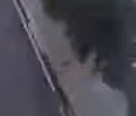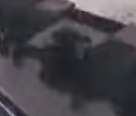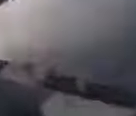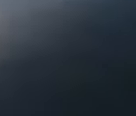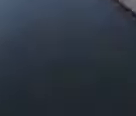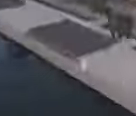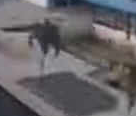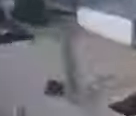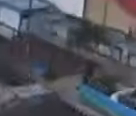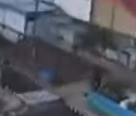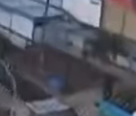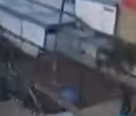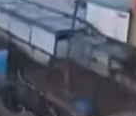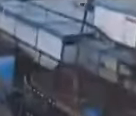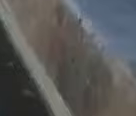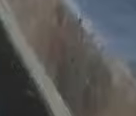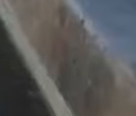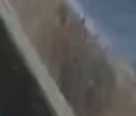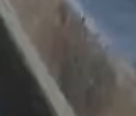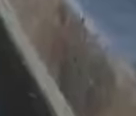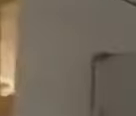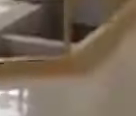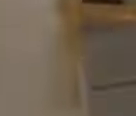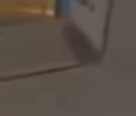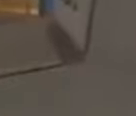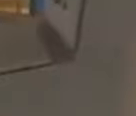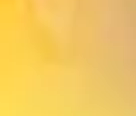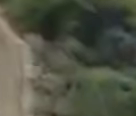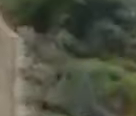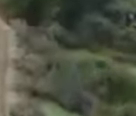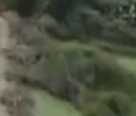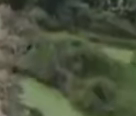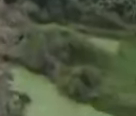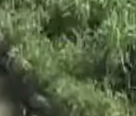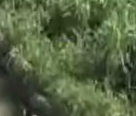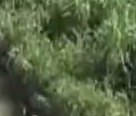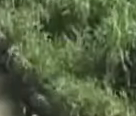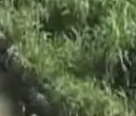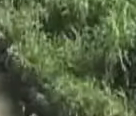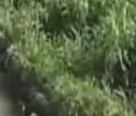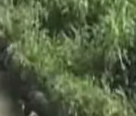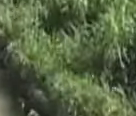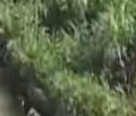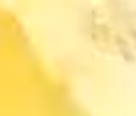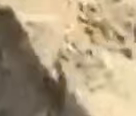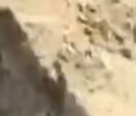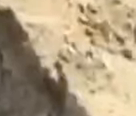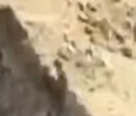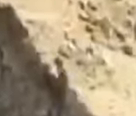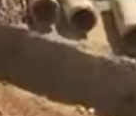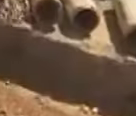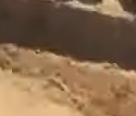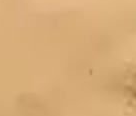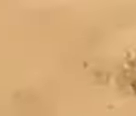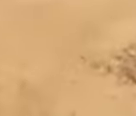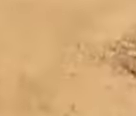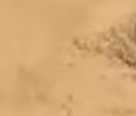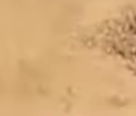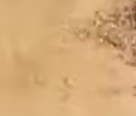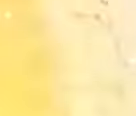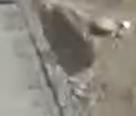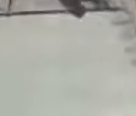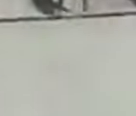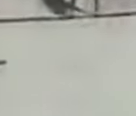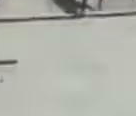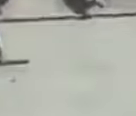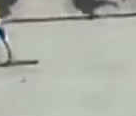Cojedes. Entre ellas, mejoras en las plantas potabilizadoras, rehabilitación de fuentes hídricas y reparación de fugas con la